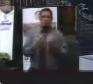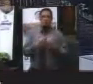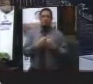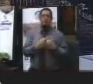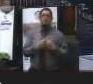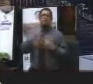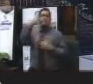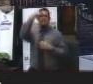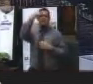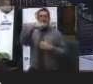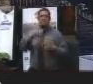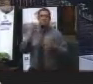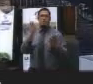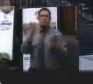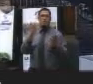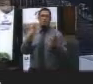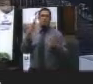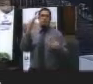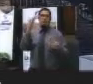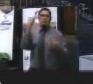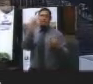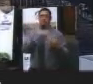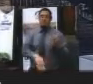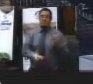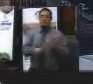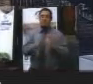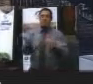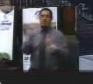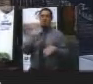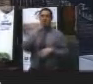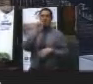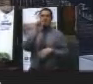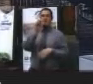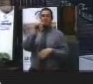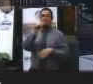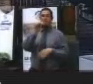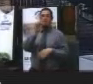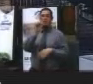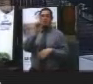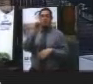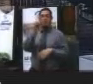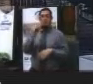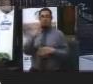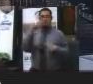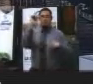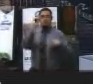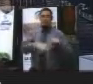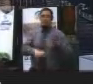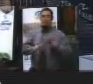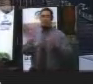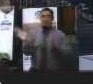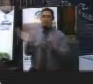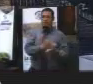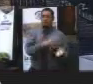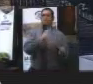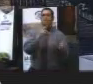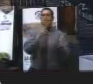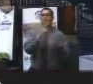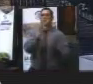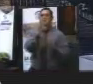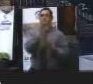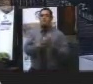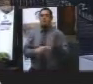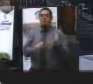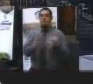surge para acabar con la era santanista, con el plan de Ayutla, y